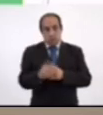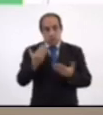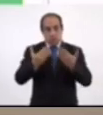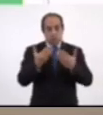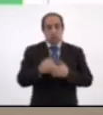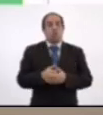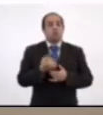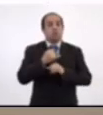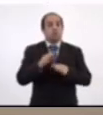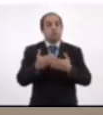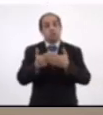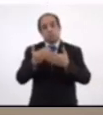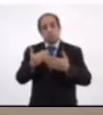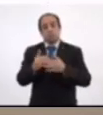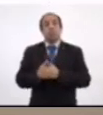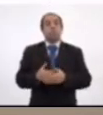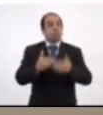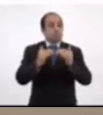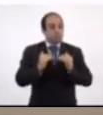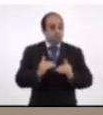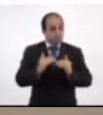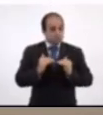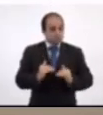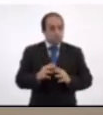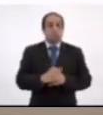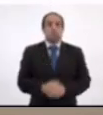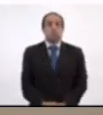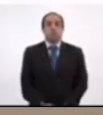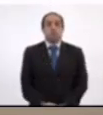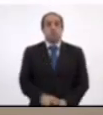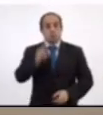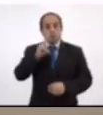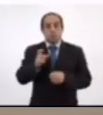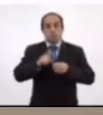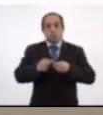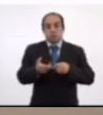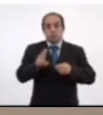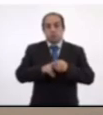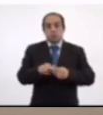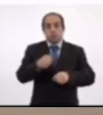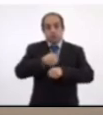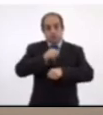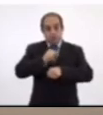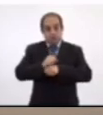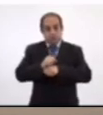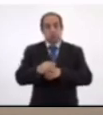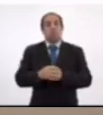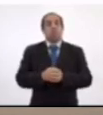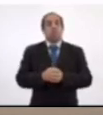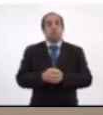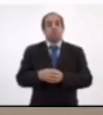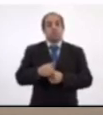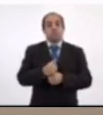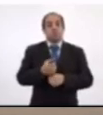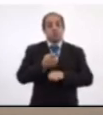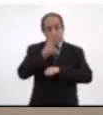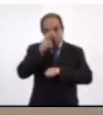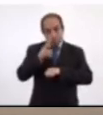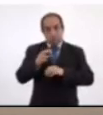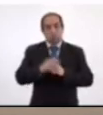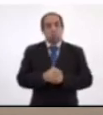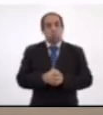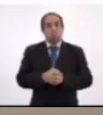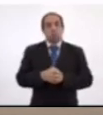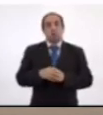abril. Siguiente. Siguiente. Viendo los ingresos hospitalarios por semana en la zona metropolitana del Valle de México, en la última